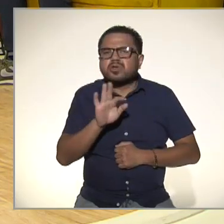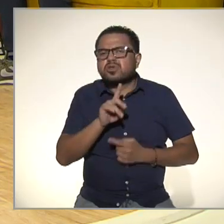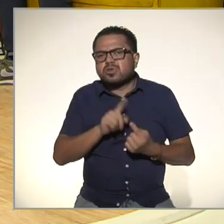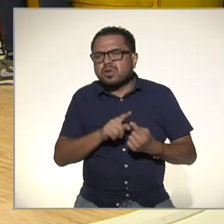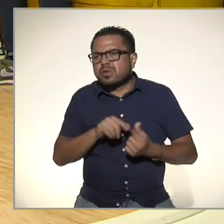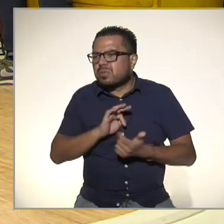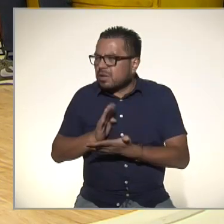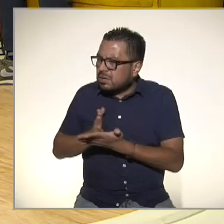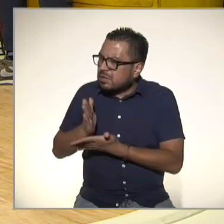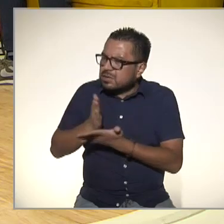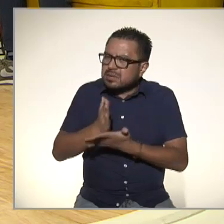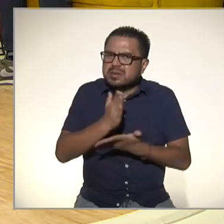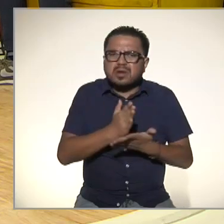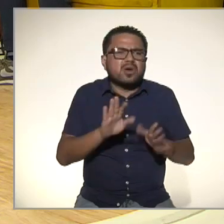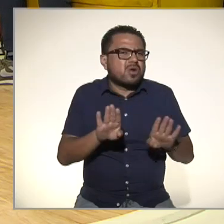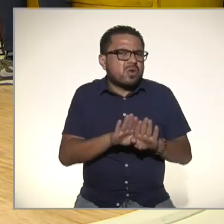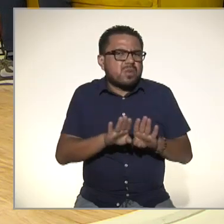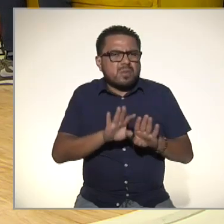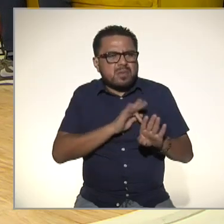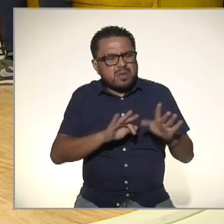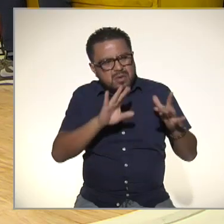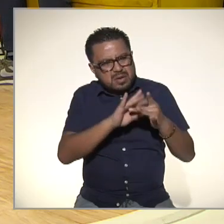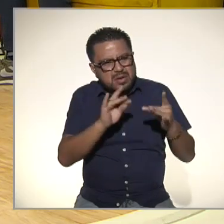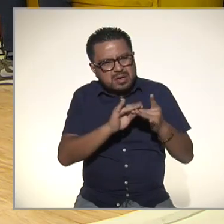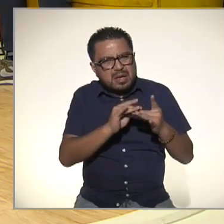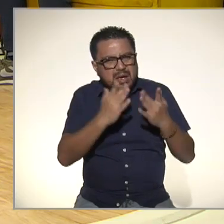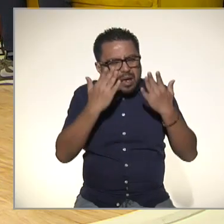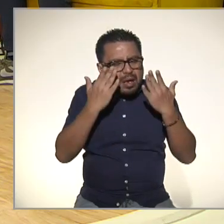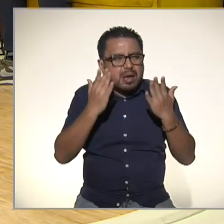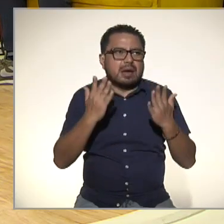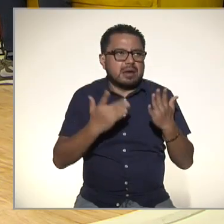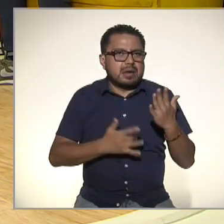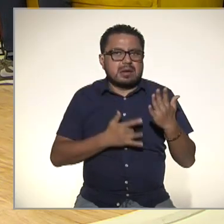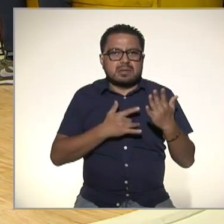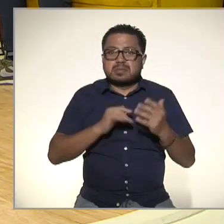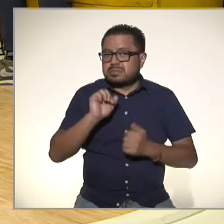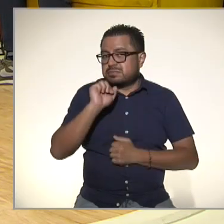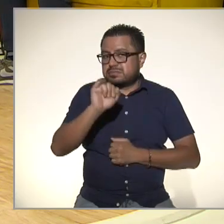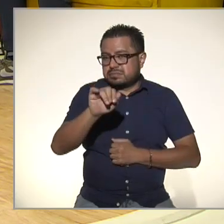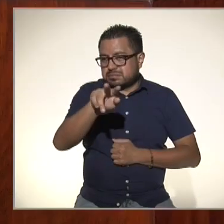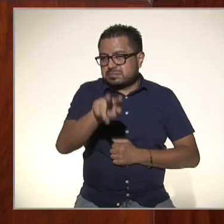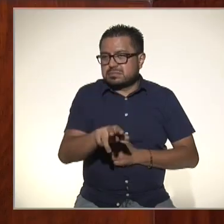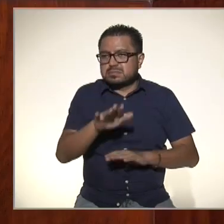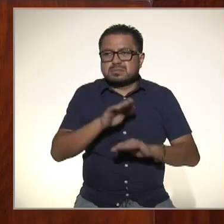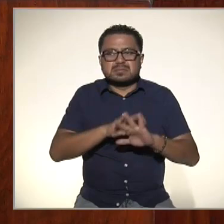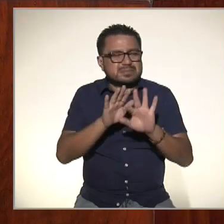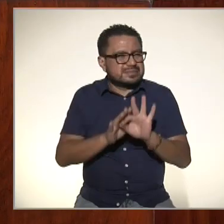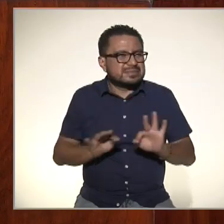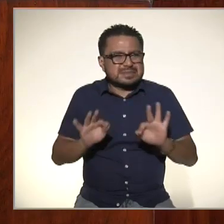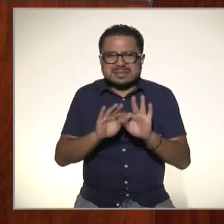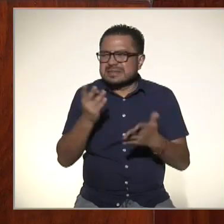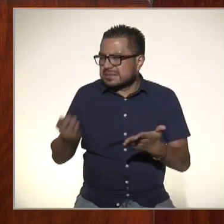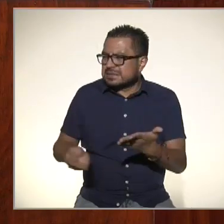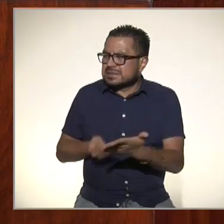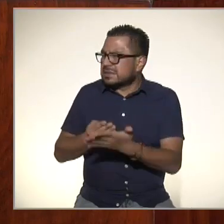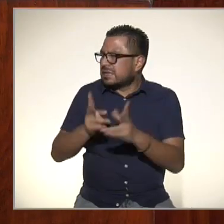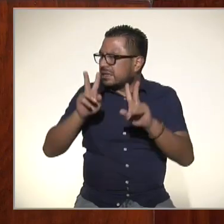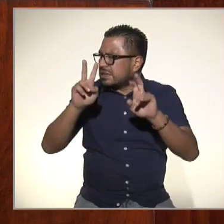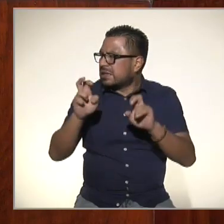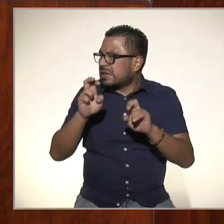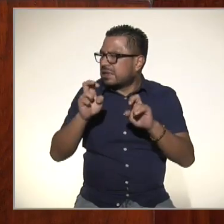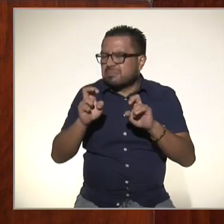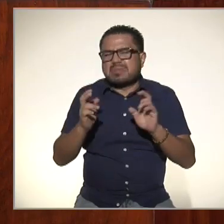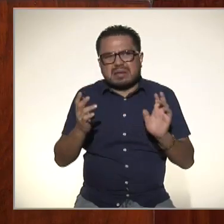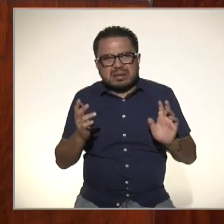y cómo hablar para lograr tener esa apertura? Sí, totalmente. Creo que es importante poner el tema sobre la mesa. Me parece que